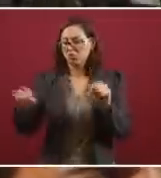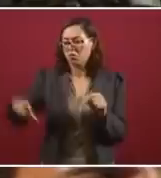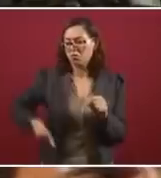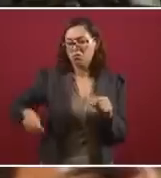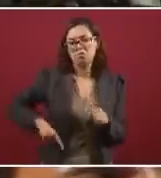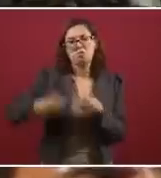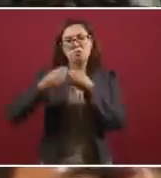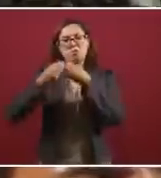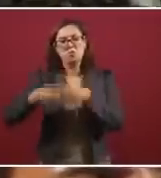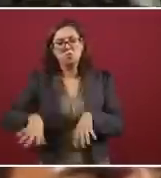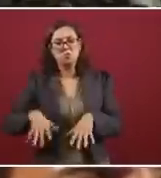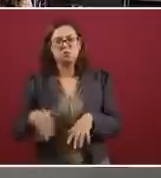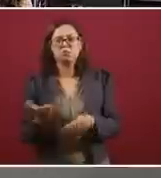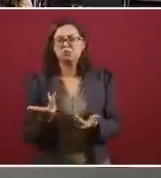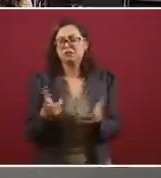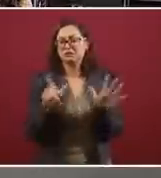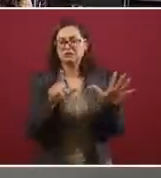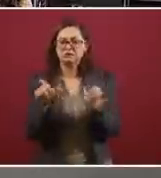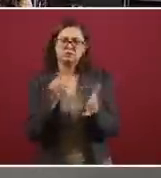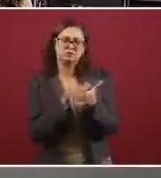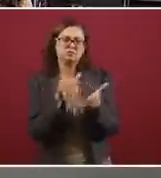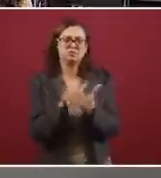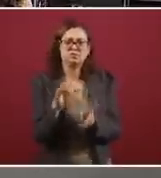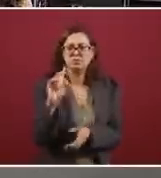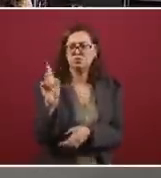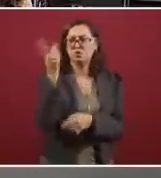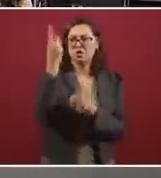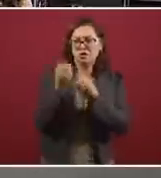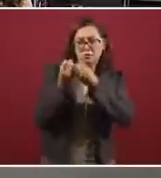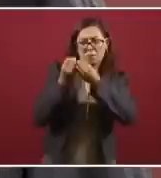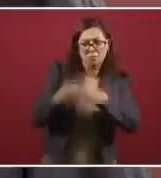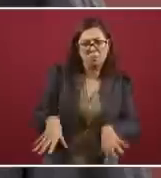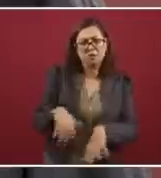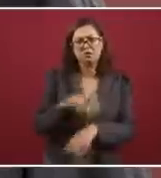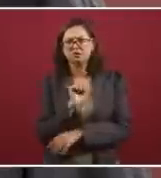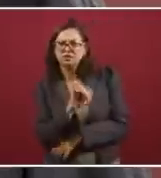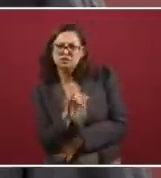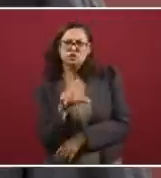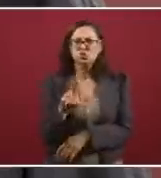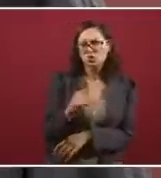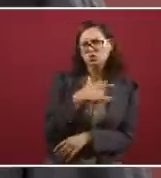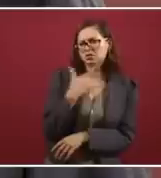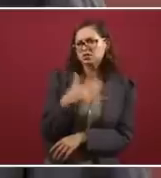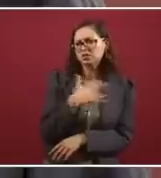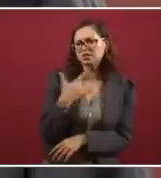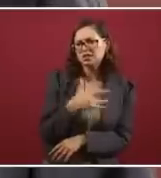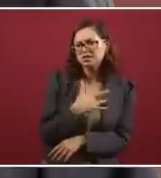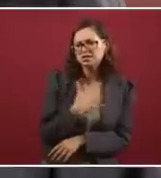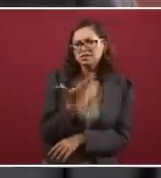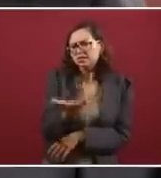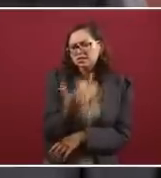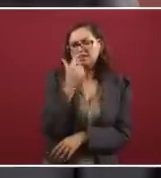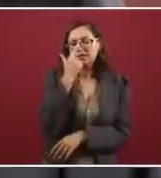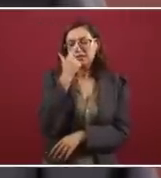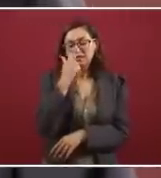de que serían $700 millones, si esto es así o no es así. Por otro lado,